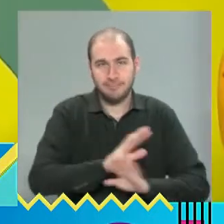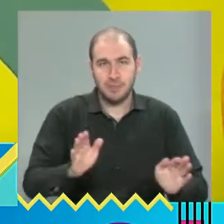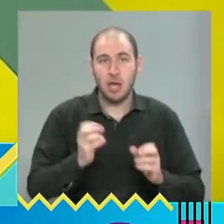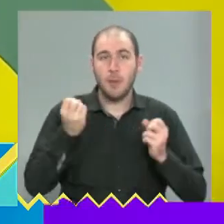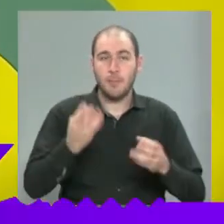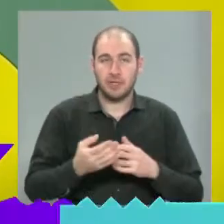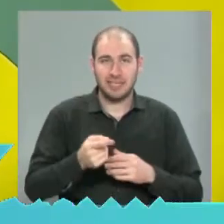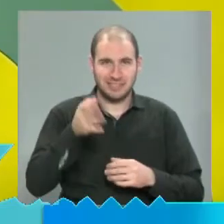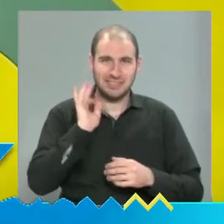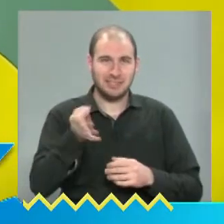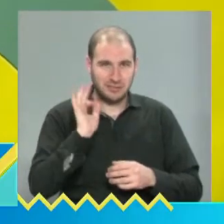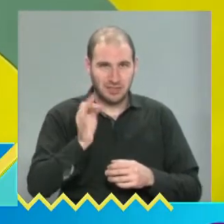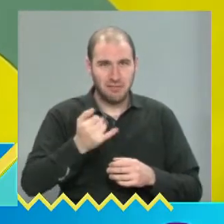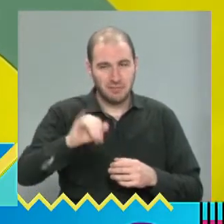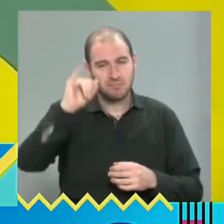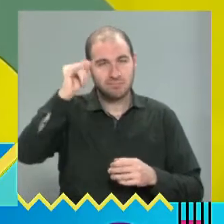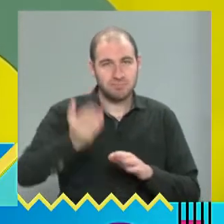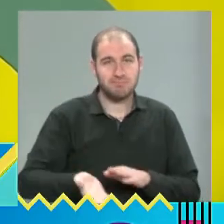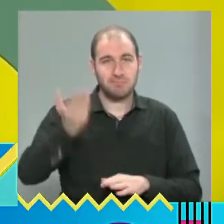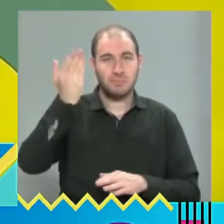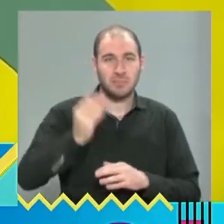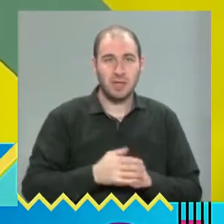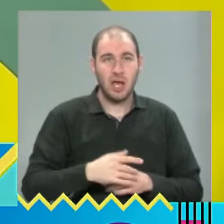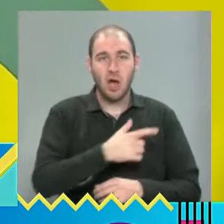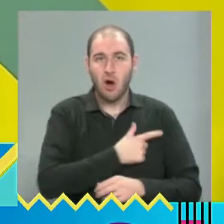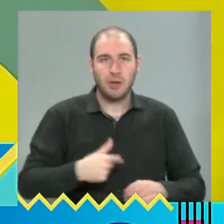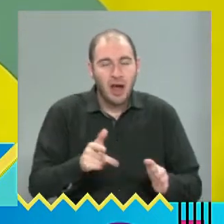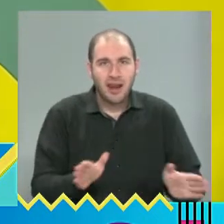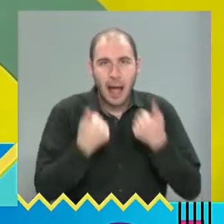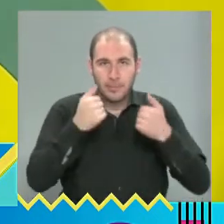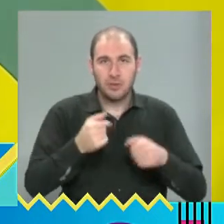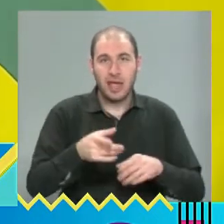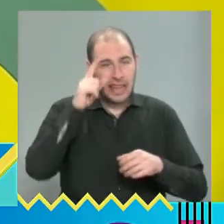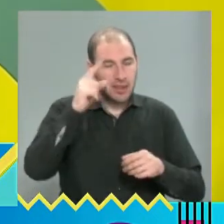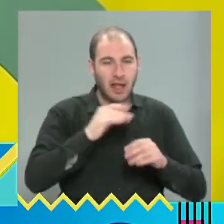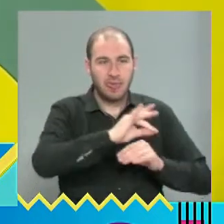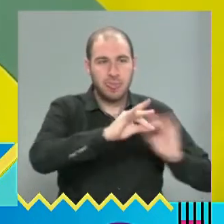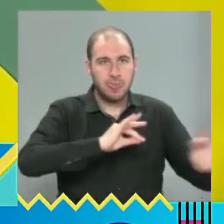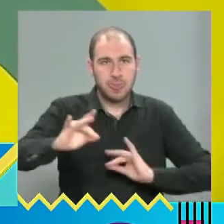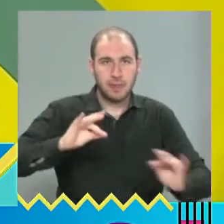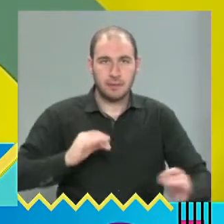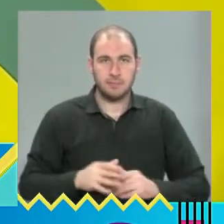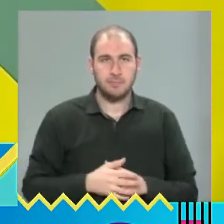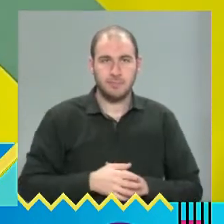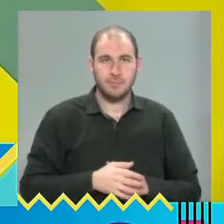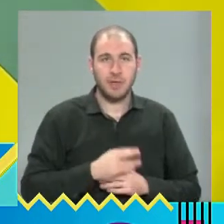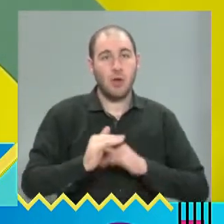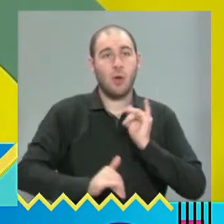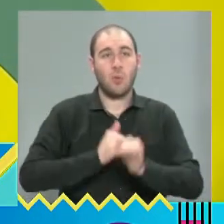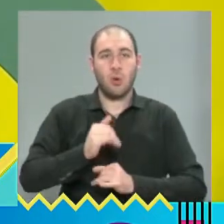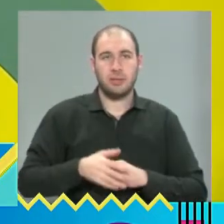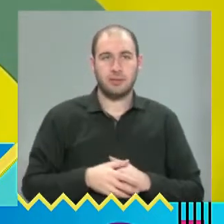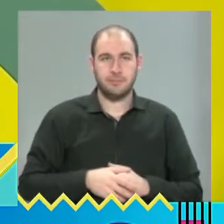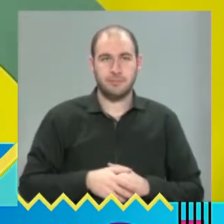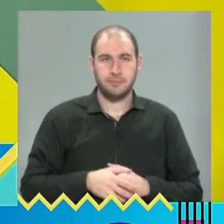justamente como se preveía este escenario de aumento de tasas, el gobierno salió rápidamente a principio de año a colocar deuda. Y se dice